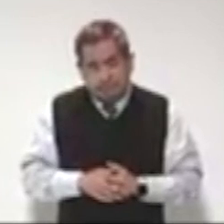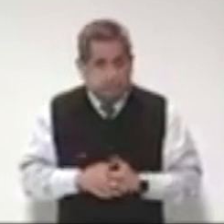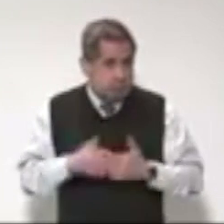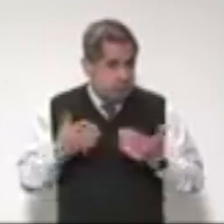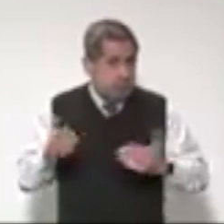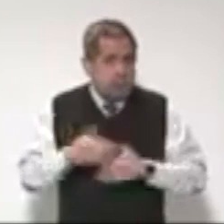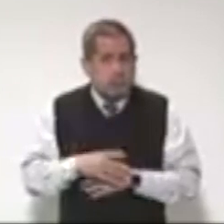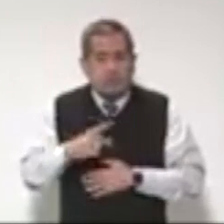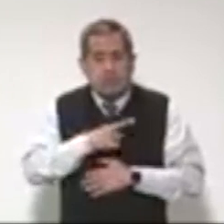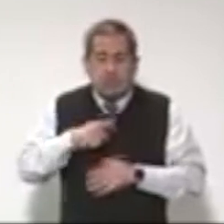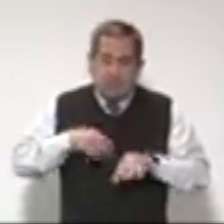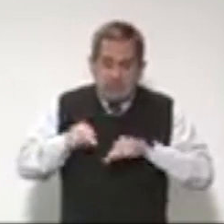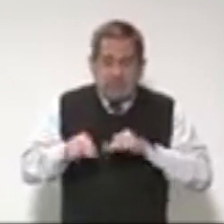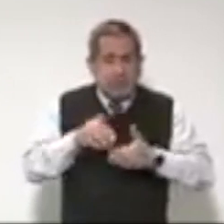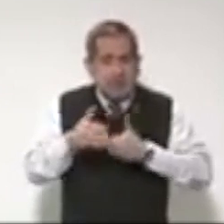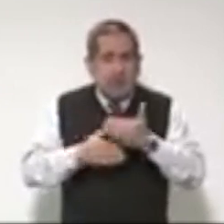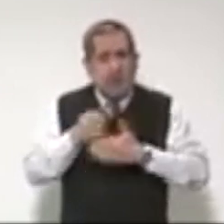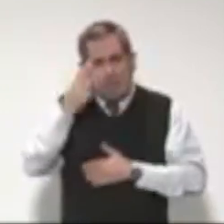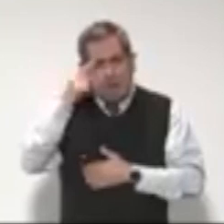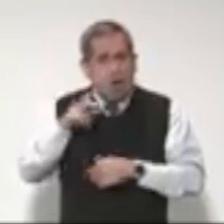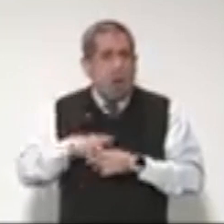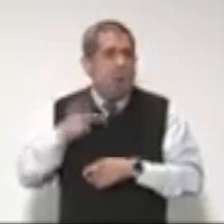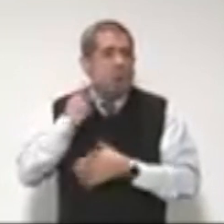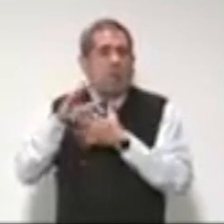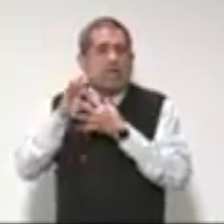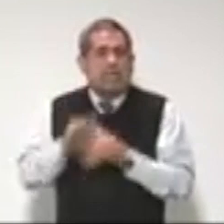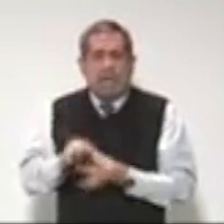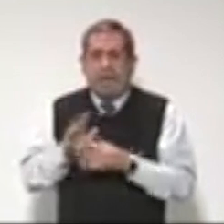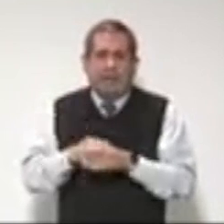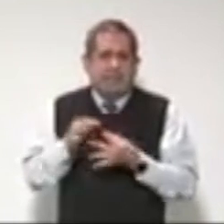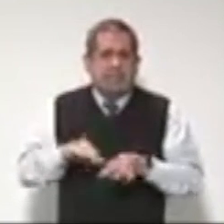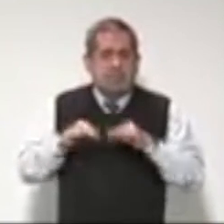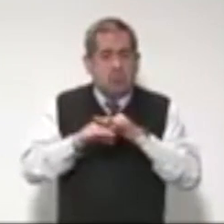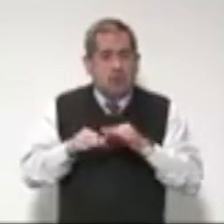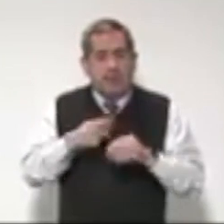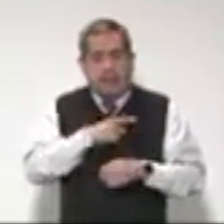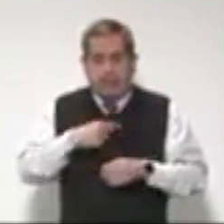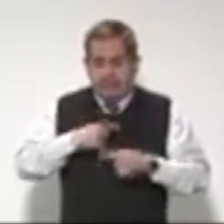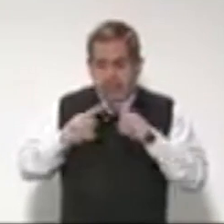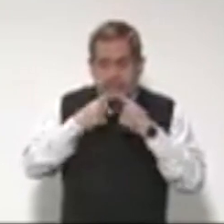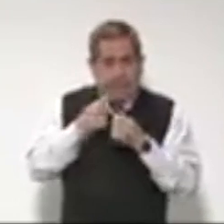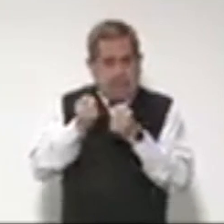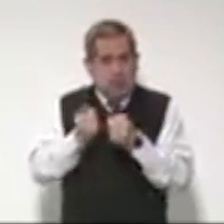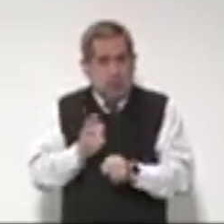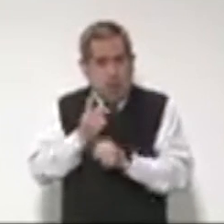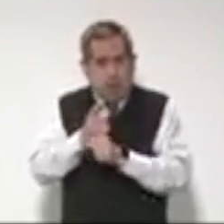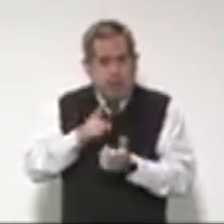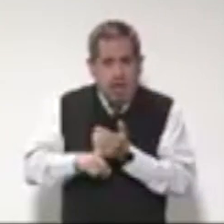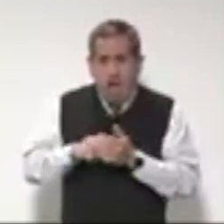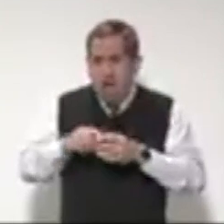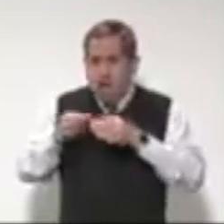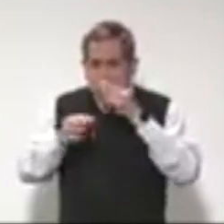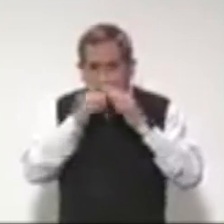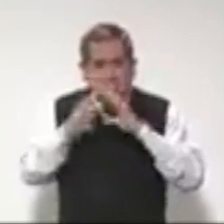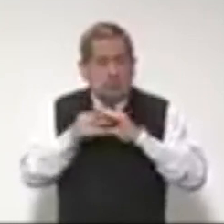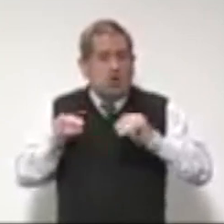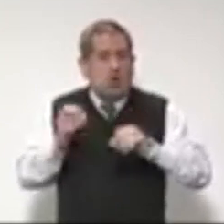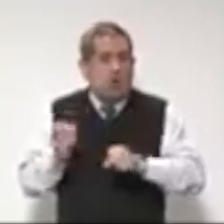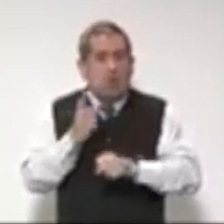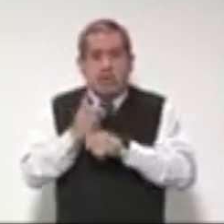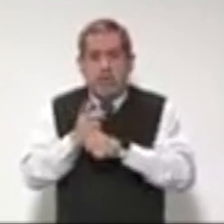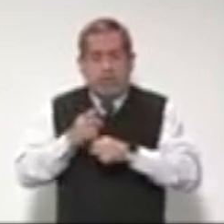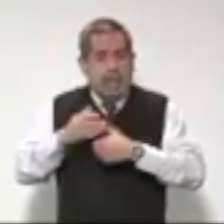deben trabajar para instrumentar políticas públicas que por un lado aseguren la publicidad de información oportuna y relevante